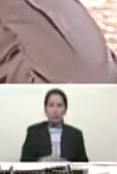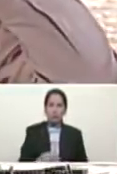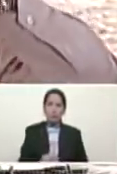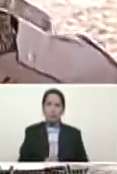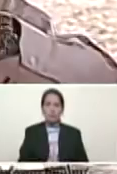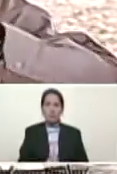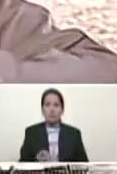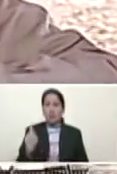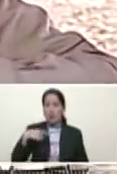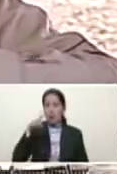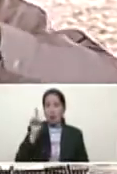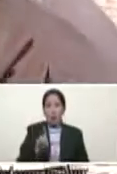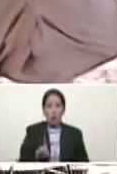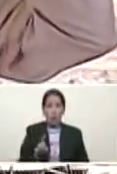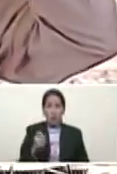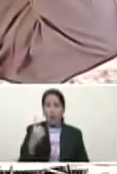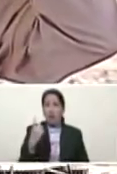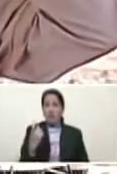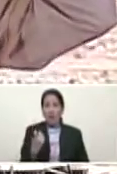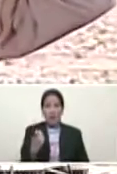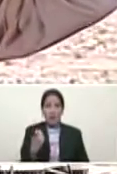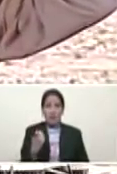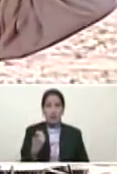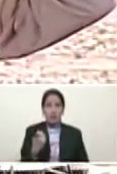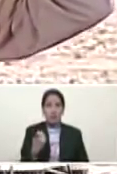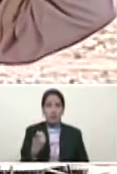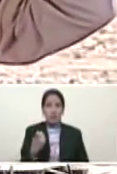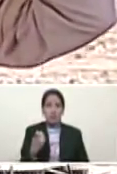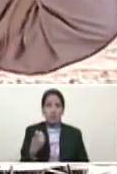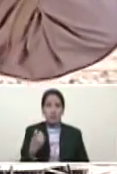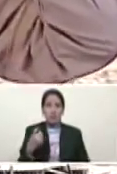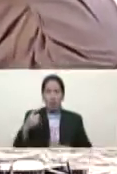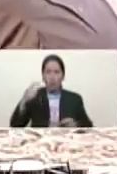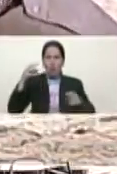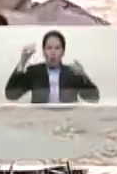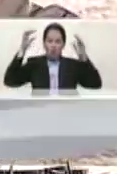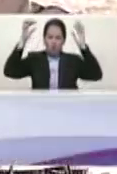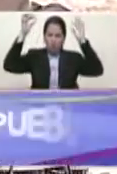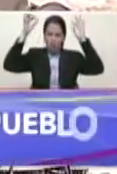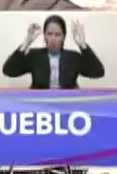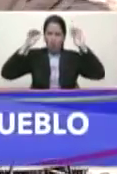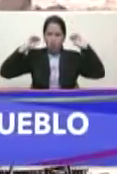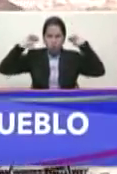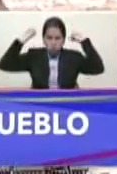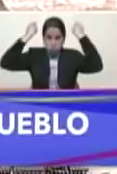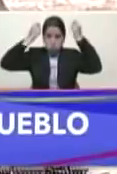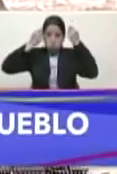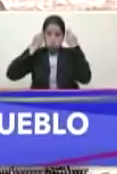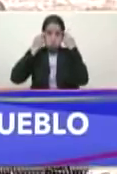único que le falta a Mike Pence es ponerse el gorro este de Ku Klux Klan,